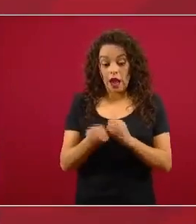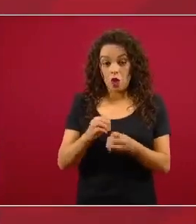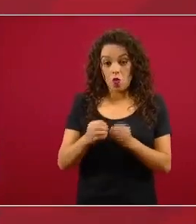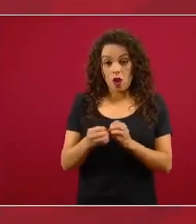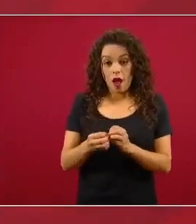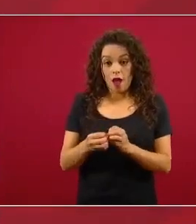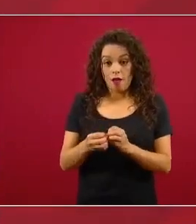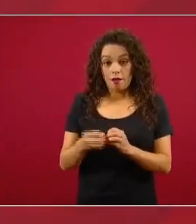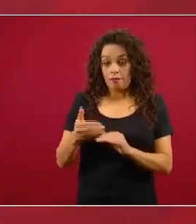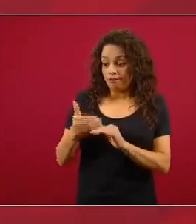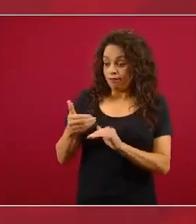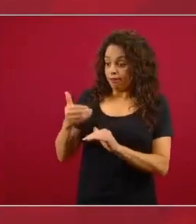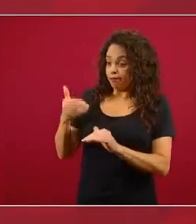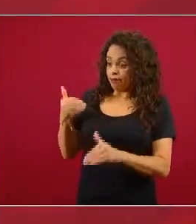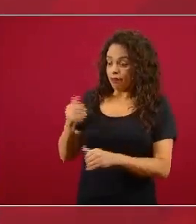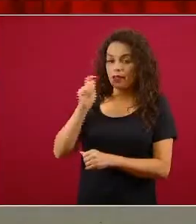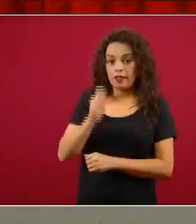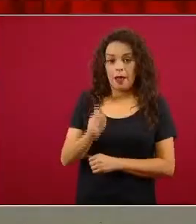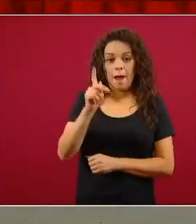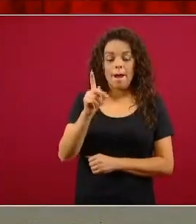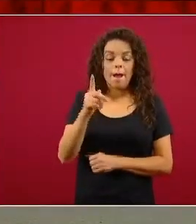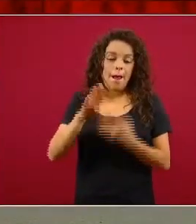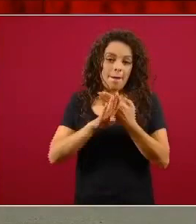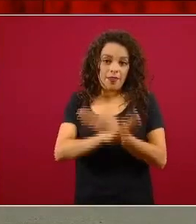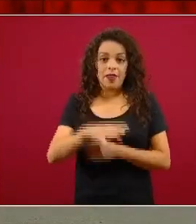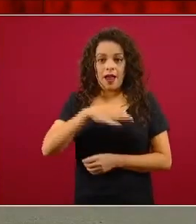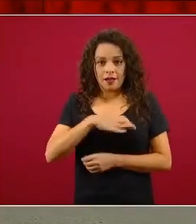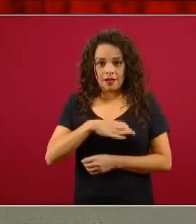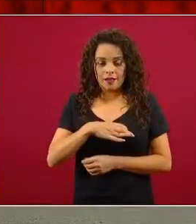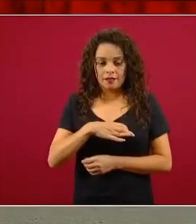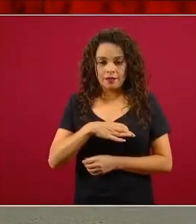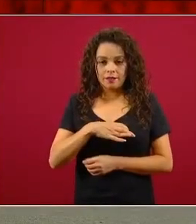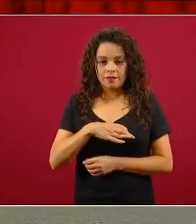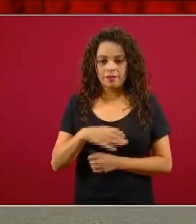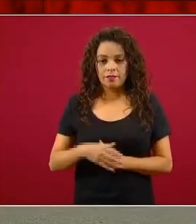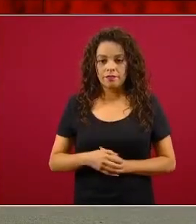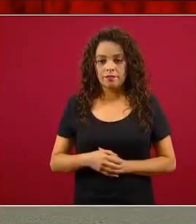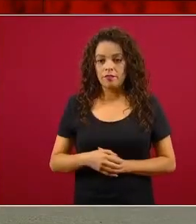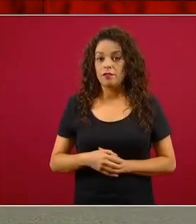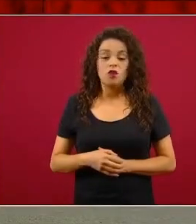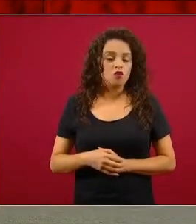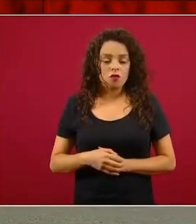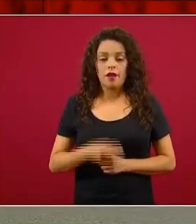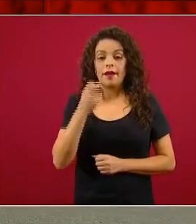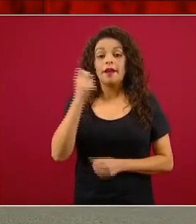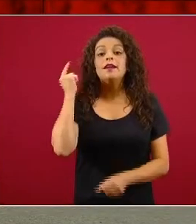precancerosas, que se llaman células displásicas, sino el virus.